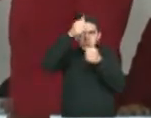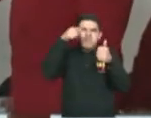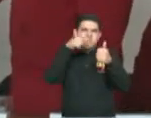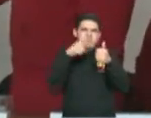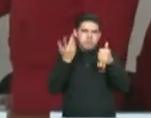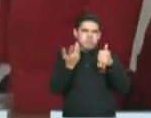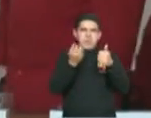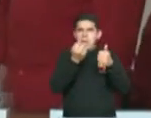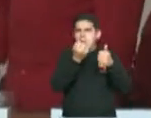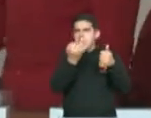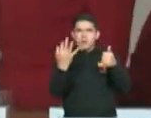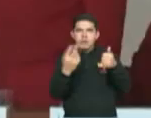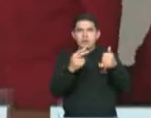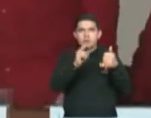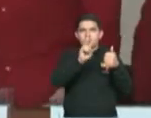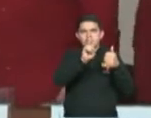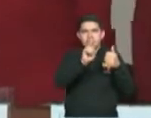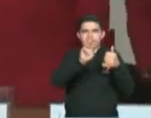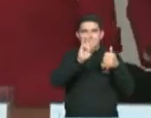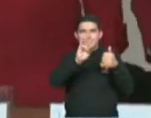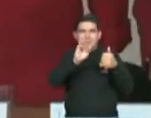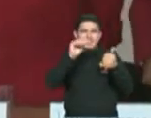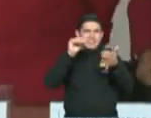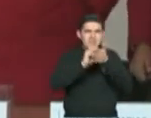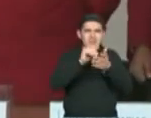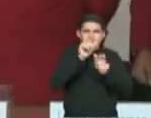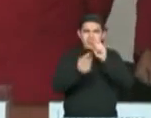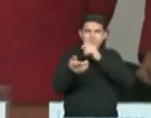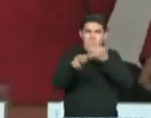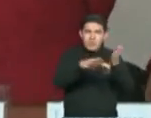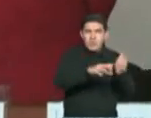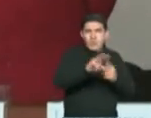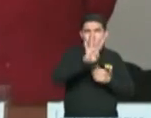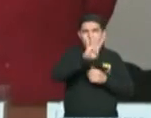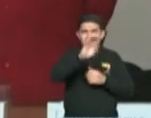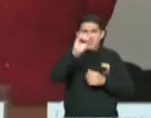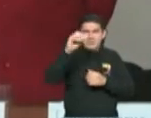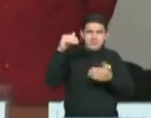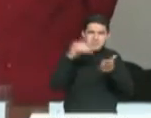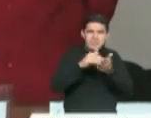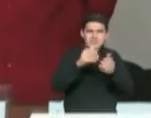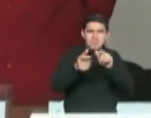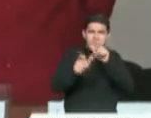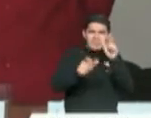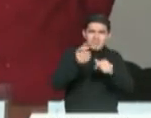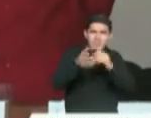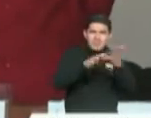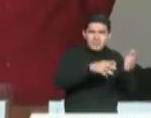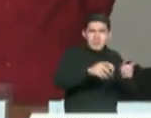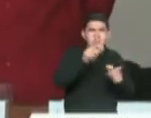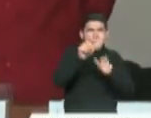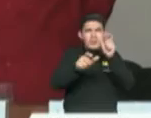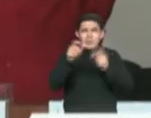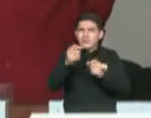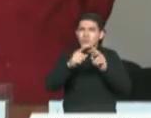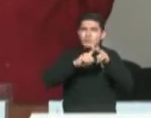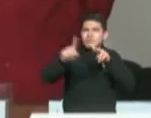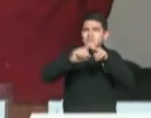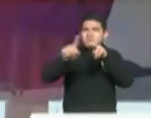saldo alcanza unos 260 mil muertos 45.000 desaparecidos y 69 millones de desplazados